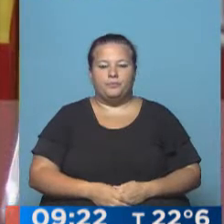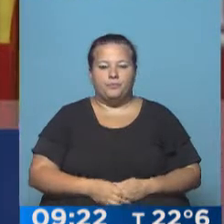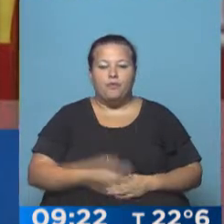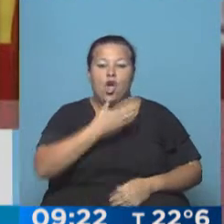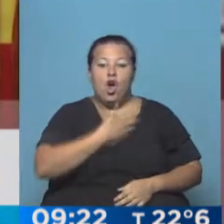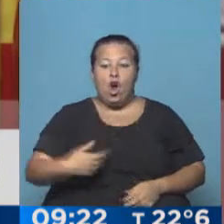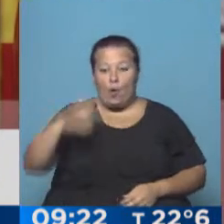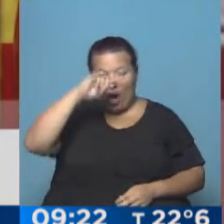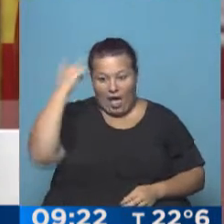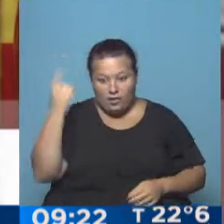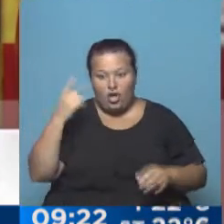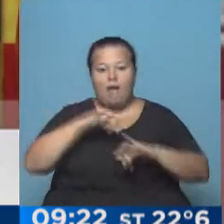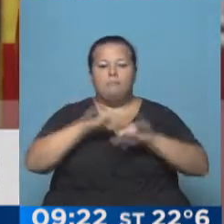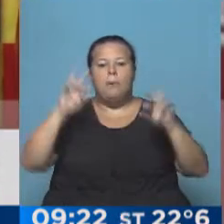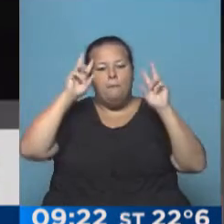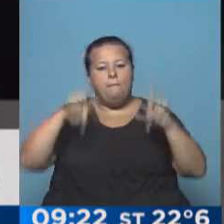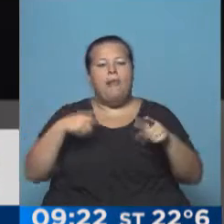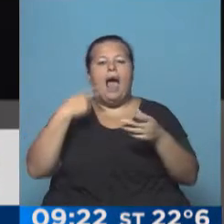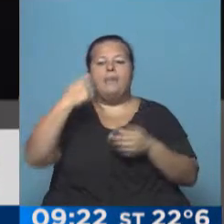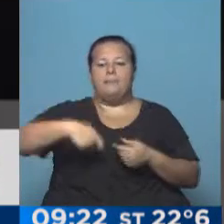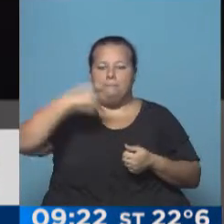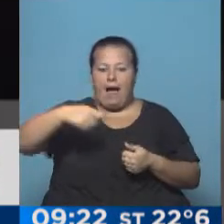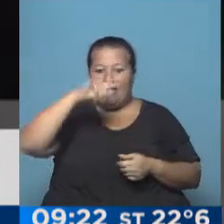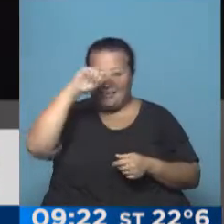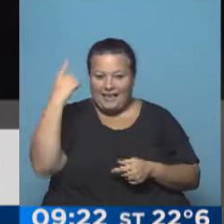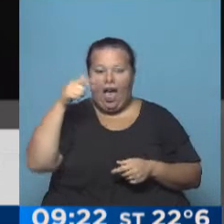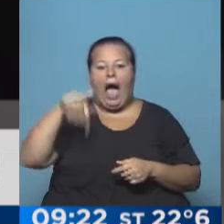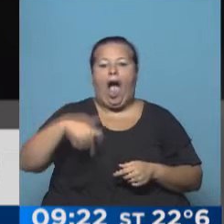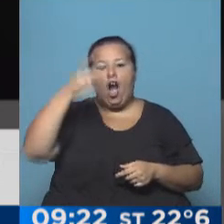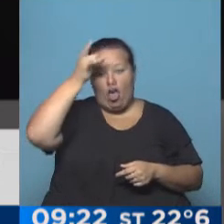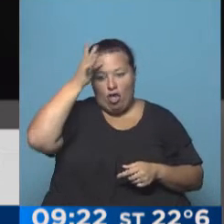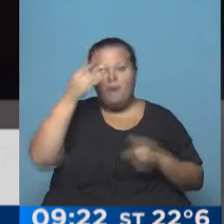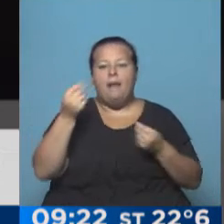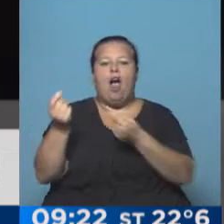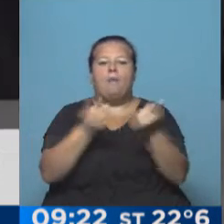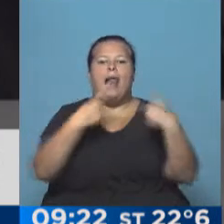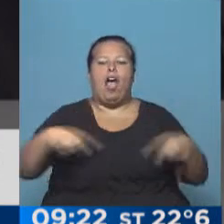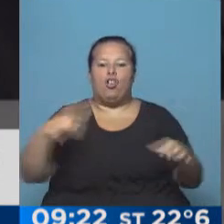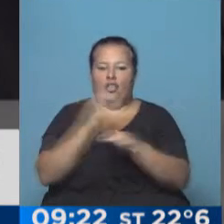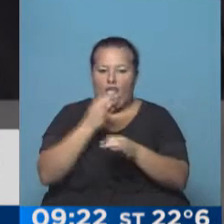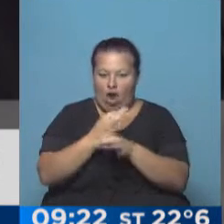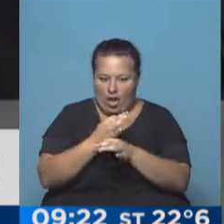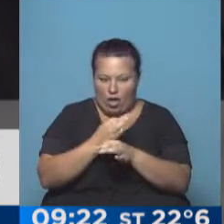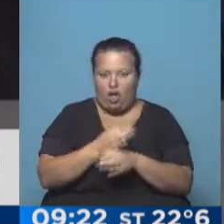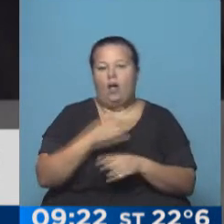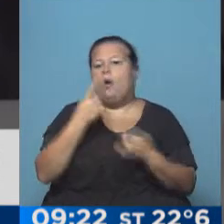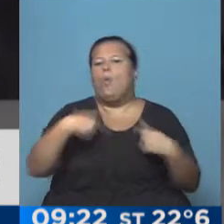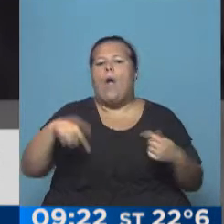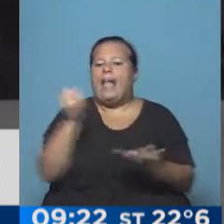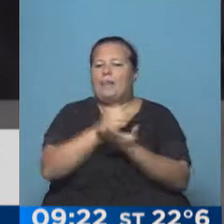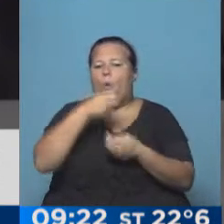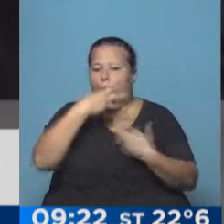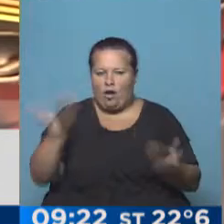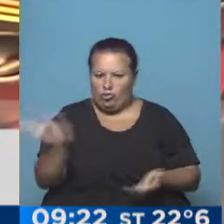El Gobierno Nacional lanzó el programa de financiamiento estatal Ahora 12 para comprar los productos de la canasta escolar con cualquier tarjeta